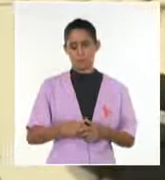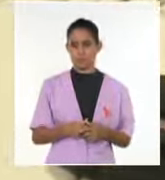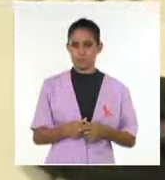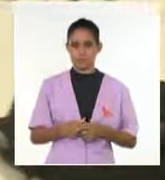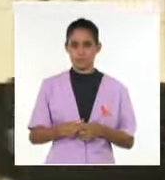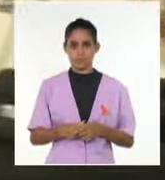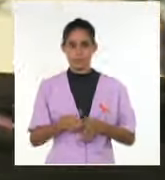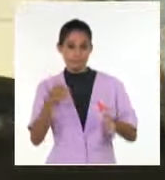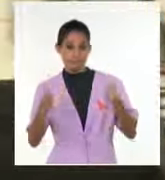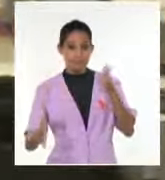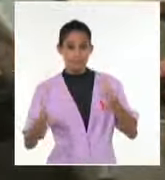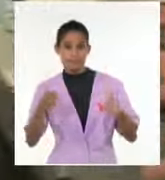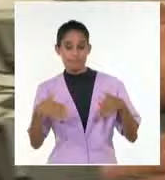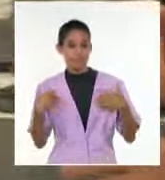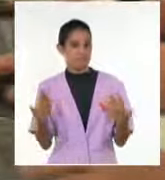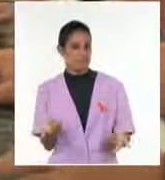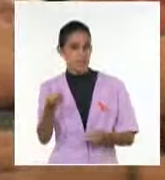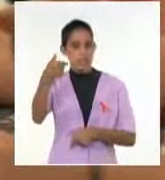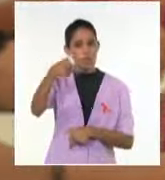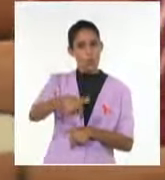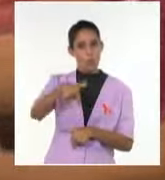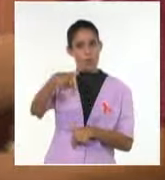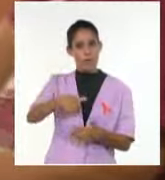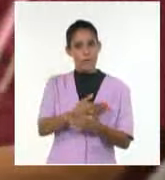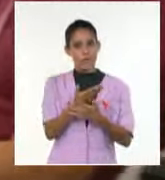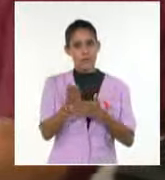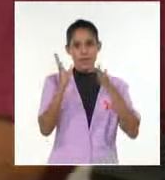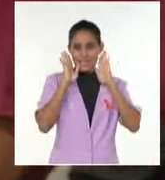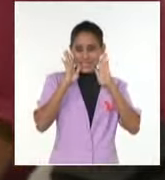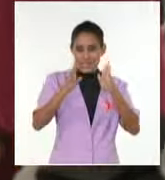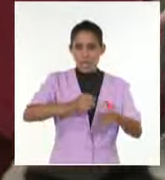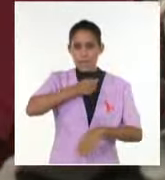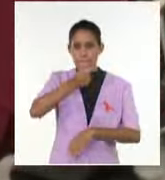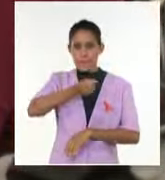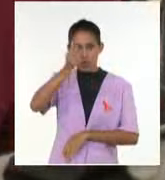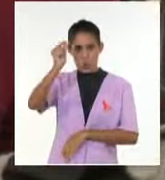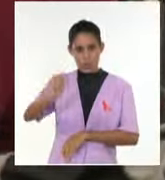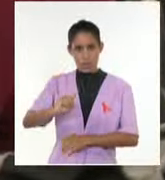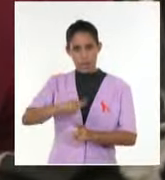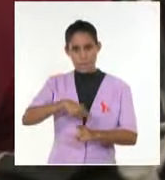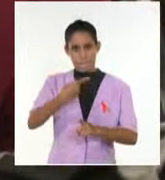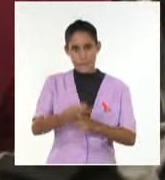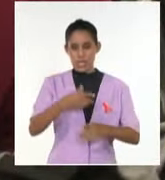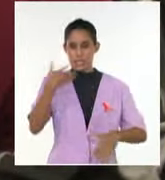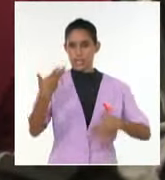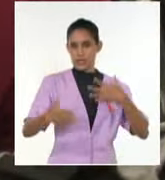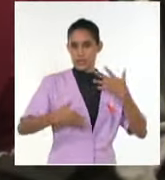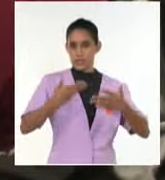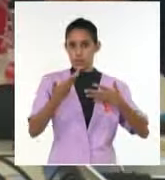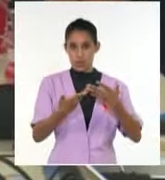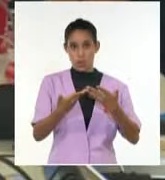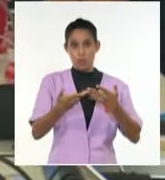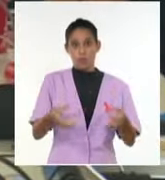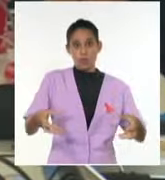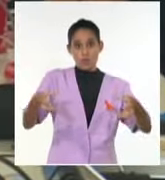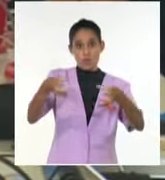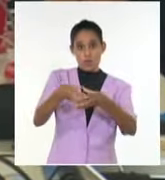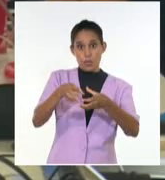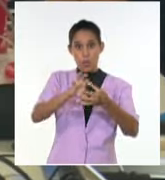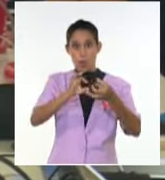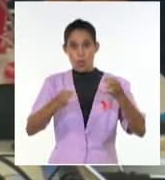jornada del jueves, centró la atención de los periodistas la celebración de la sesión del Comité Olímpico Internacional, en la que Cuba